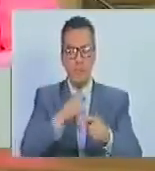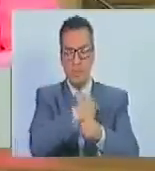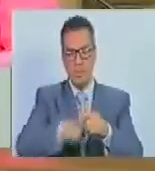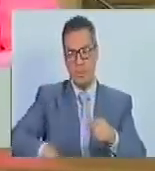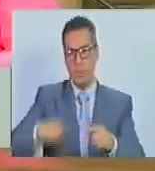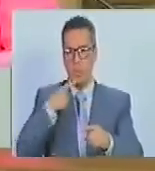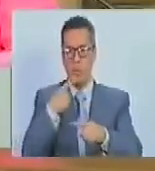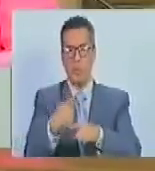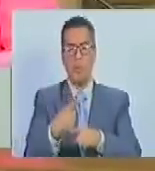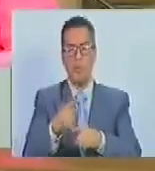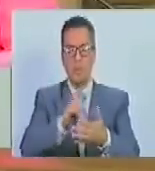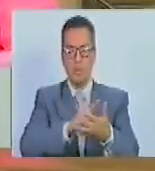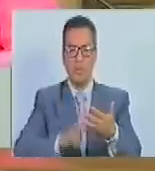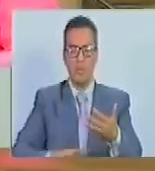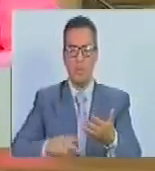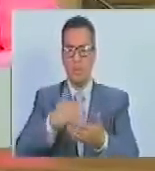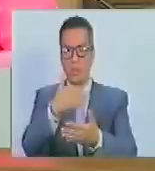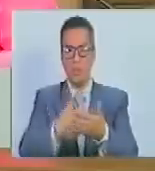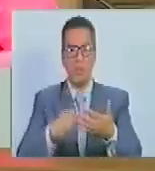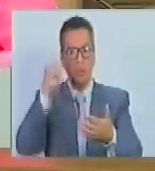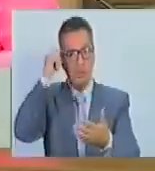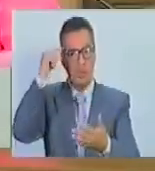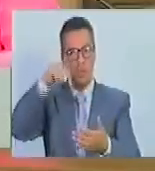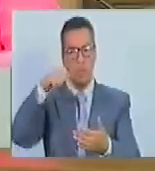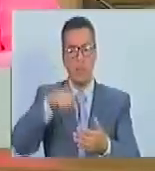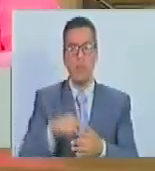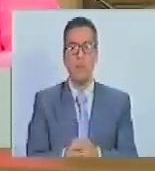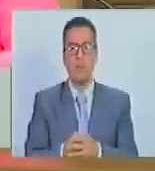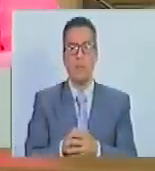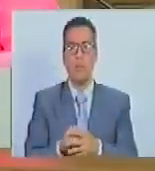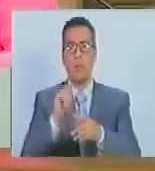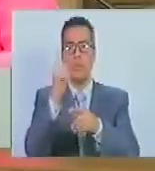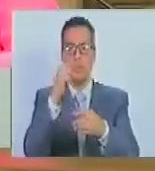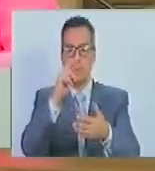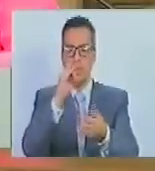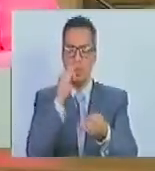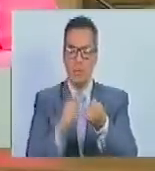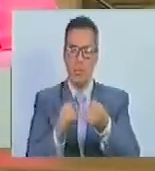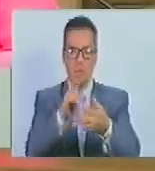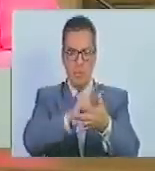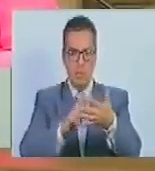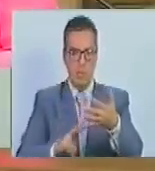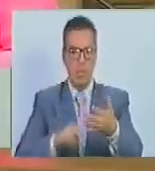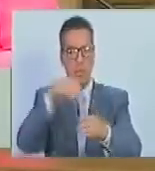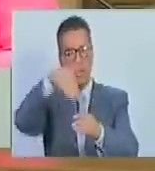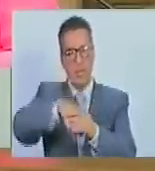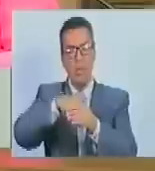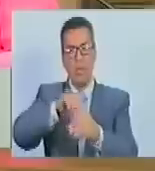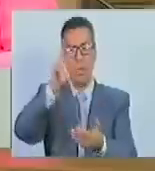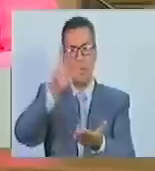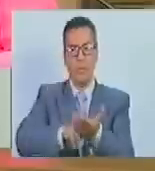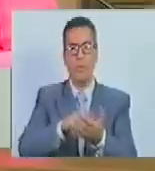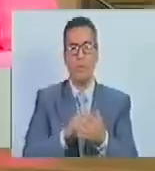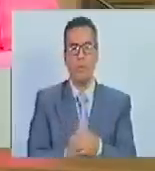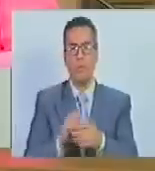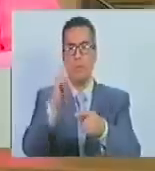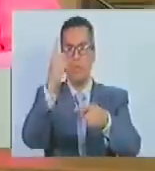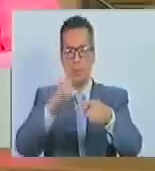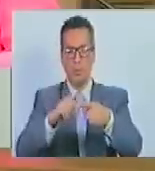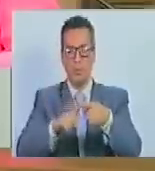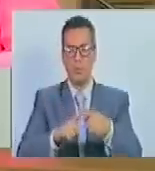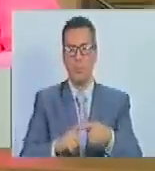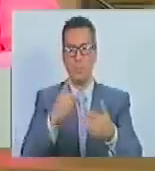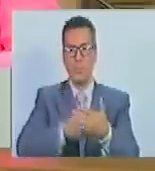presidente ordenó dar lectura a la propuesta del orden del día, la cual una vez leída y sometida a votación resultó aprobada. Primero,